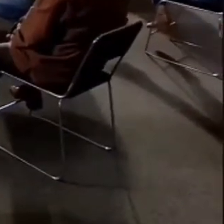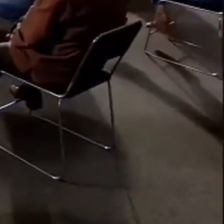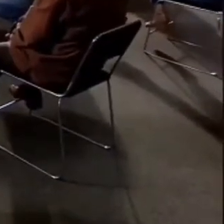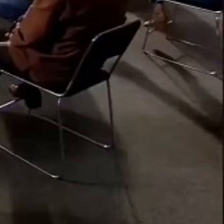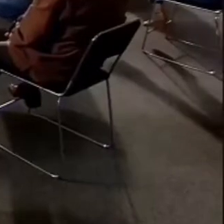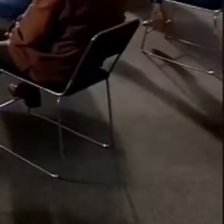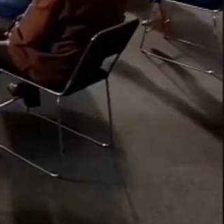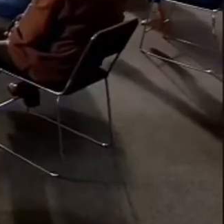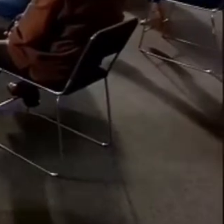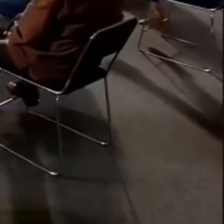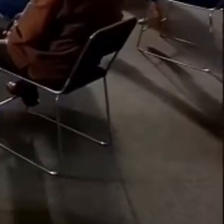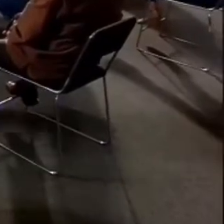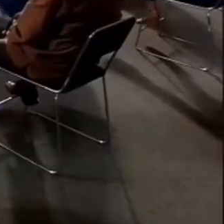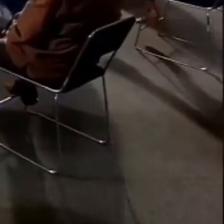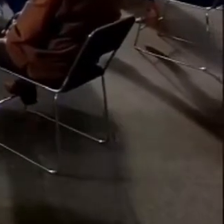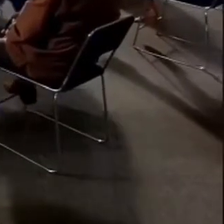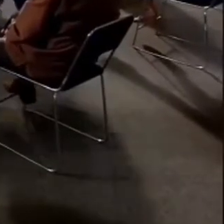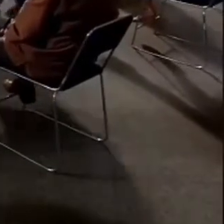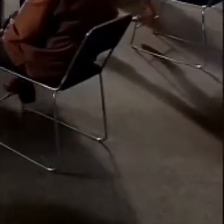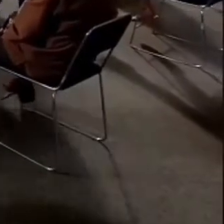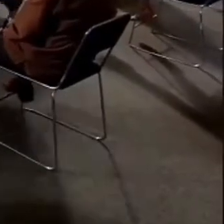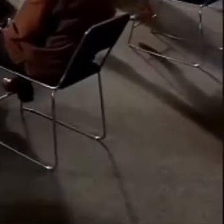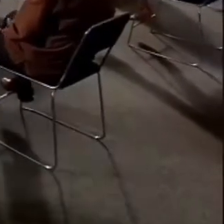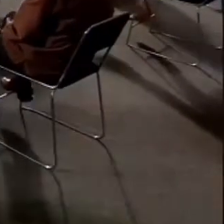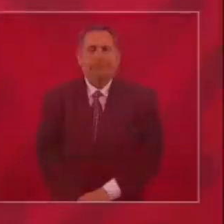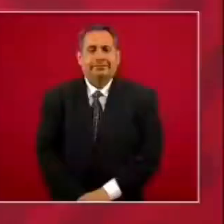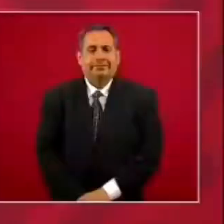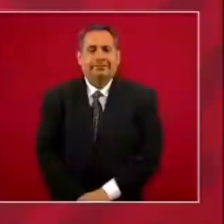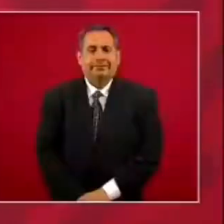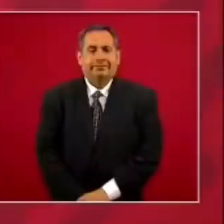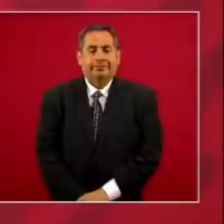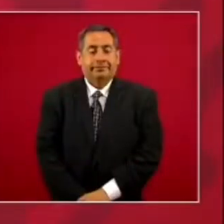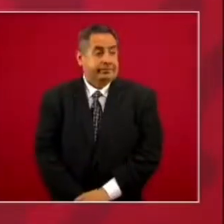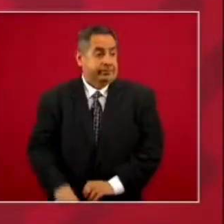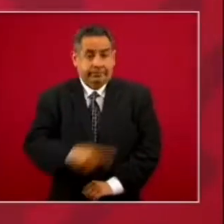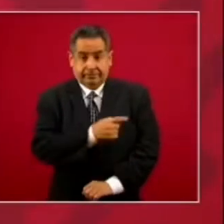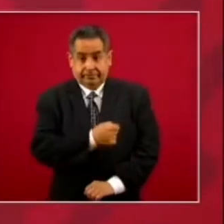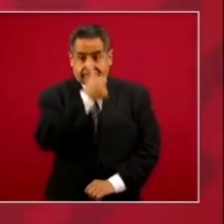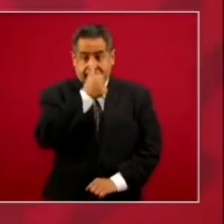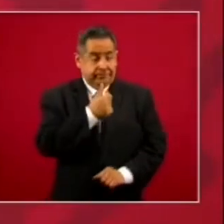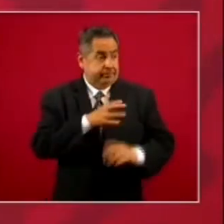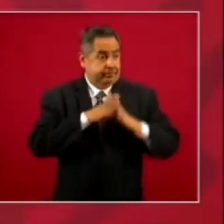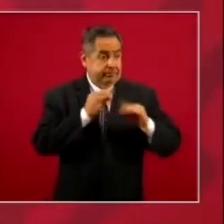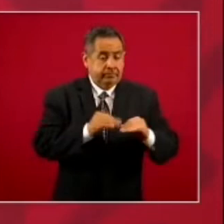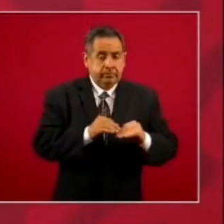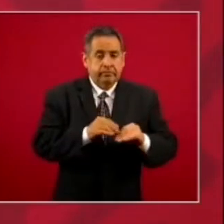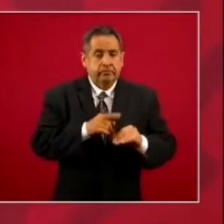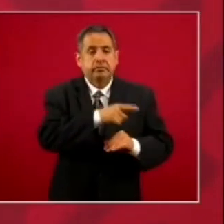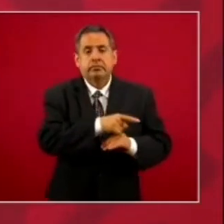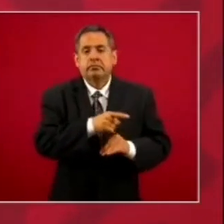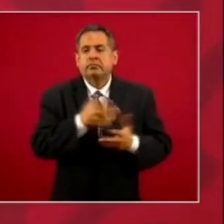el Instituto de la Transparencia, su primera decisión es mantener en secreto